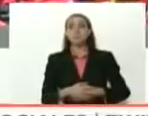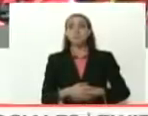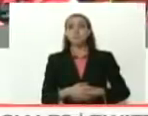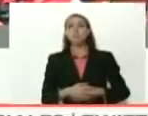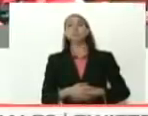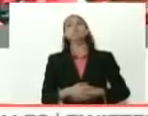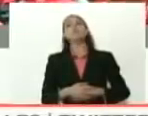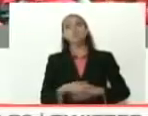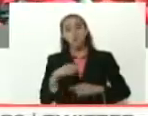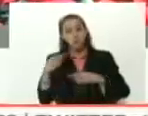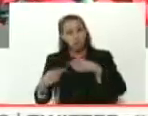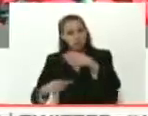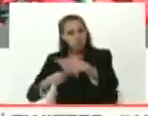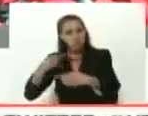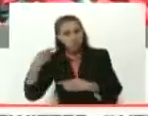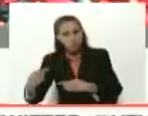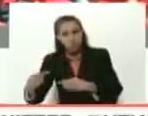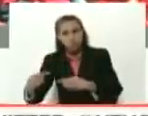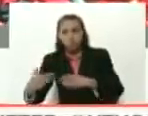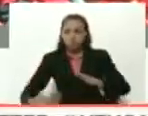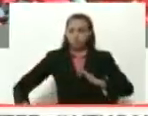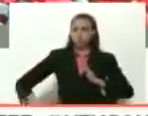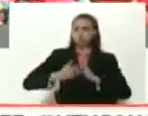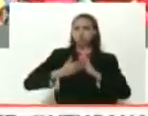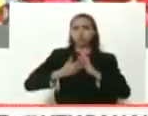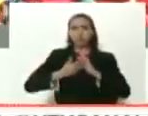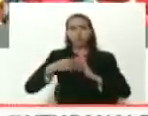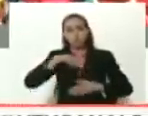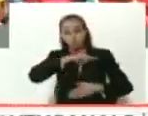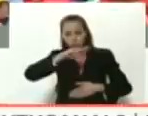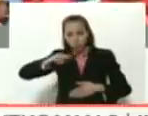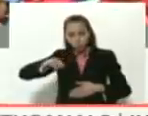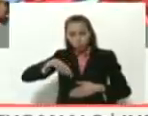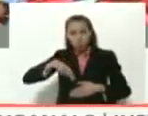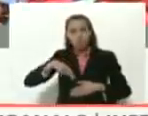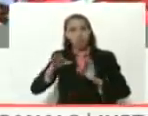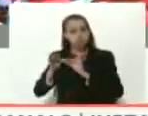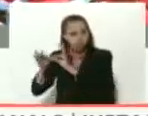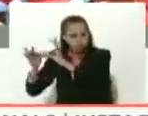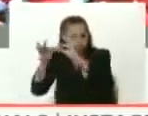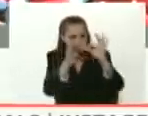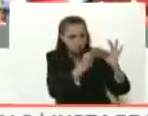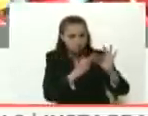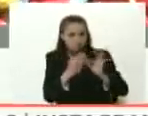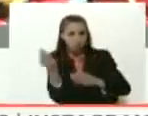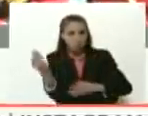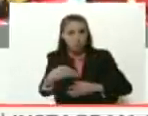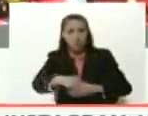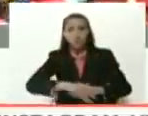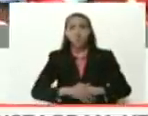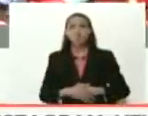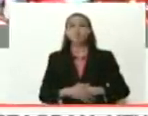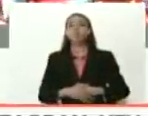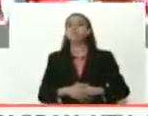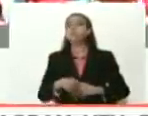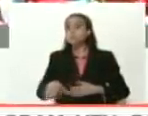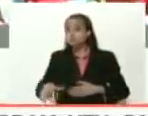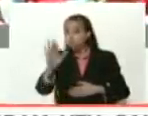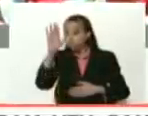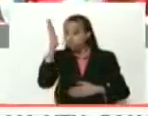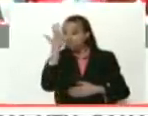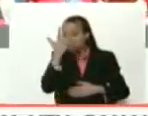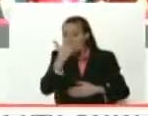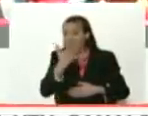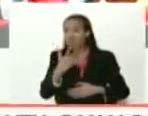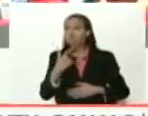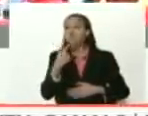Estos días que nos amenazan, nosotros debemos estar más unidos que nunca. Quien tenga alguna duda,